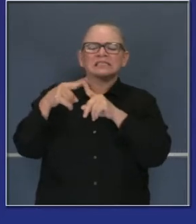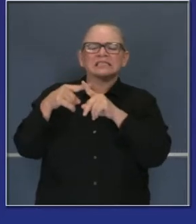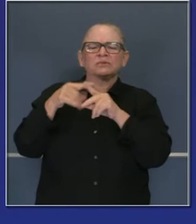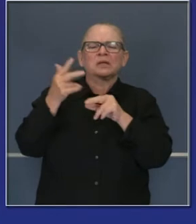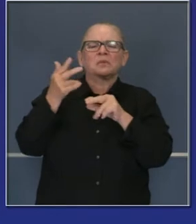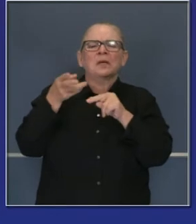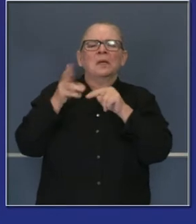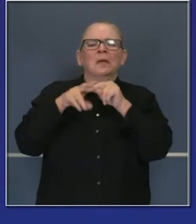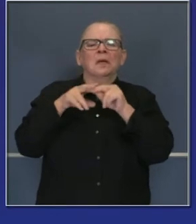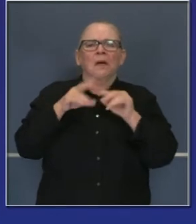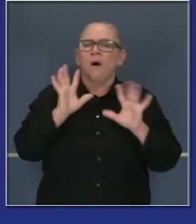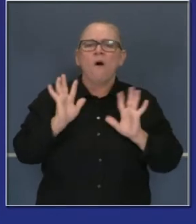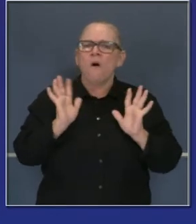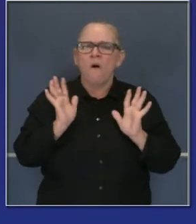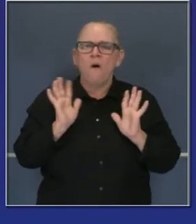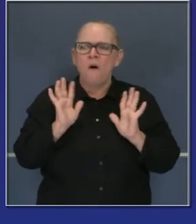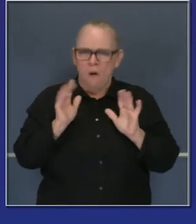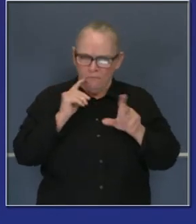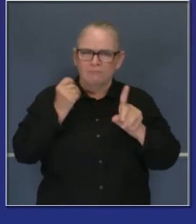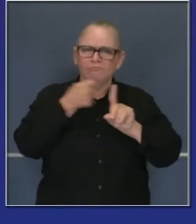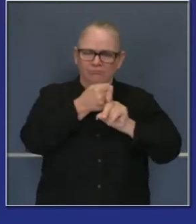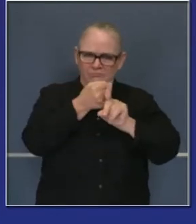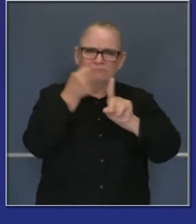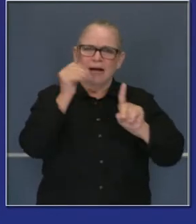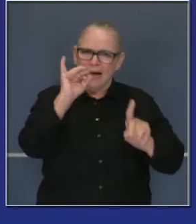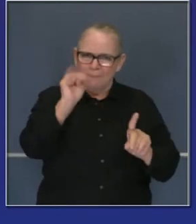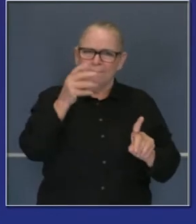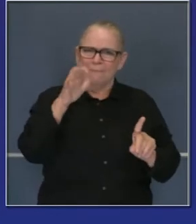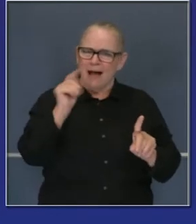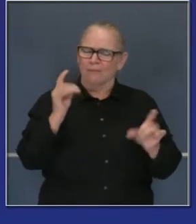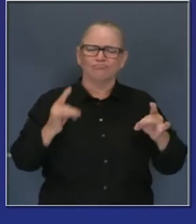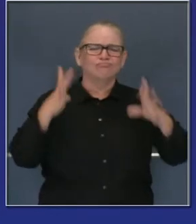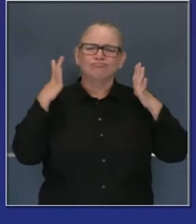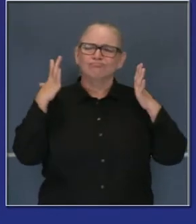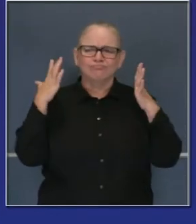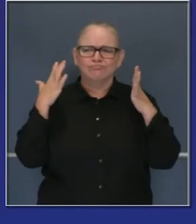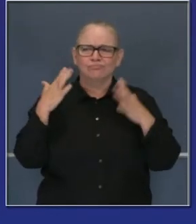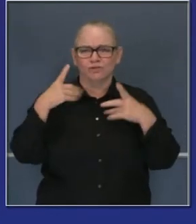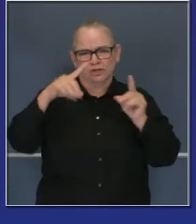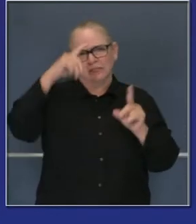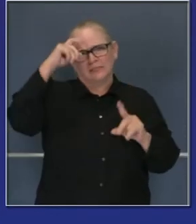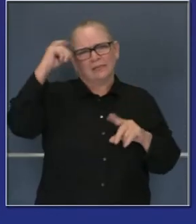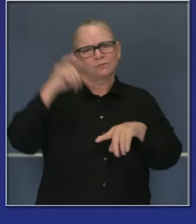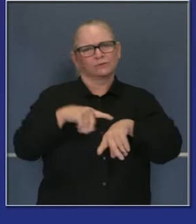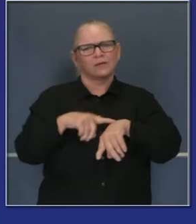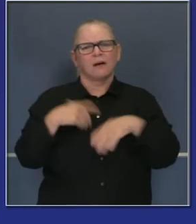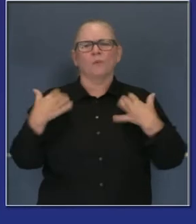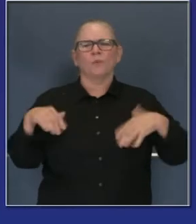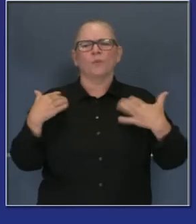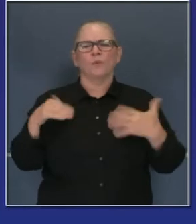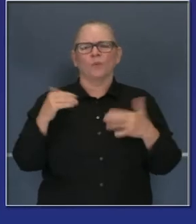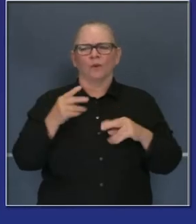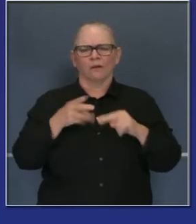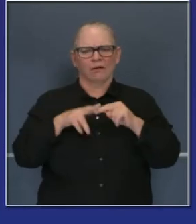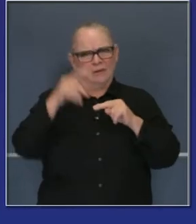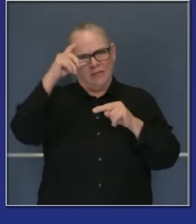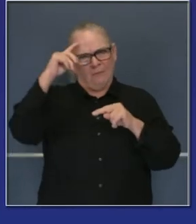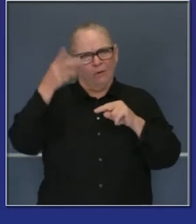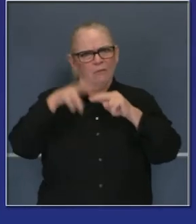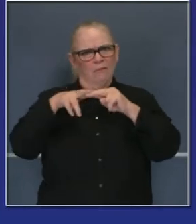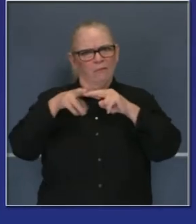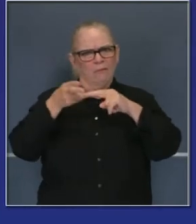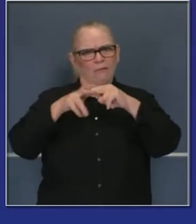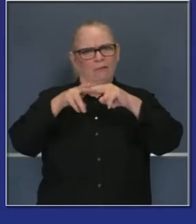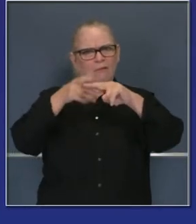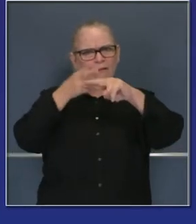es profundamente un gran impacto en cuanto a temperaturas promedio en el estado de california durante el verano es un aumento que